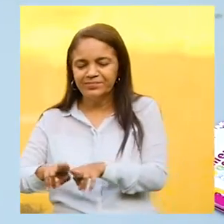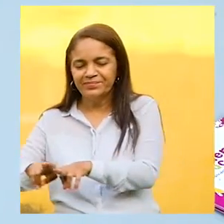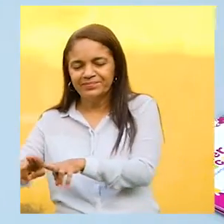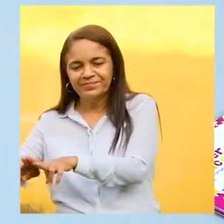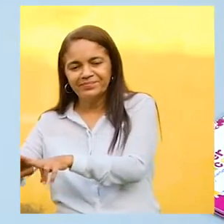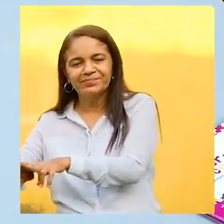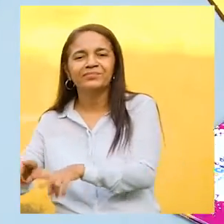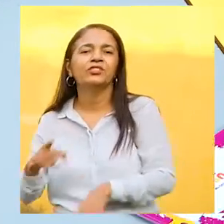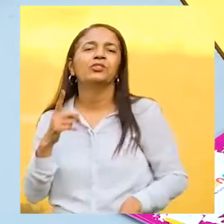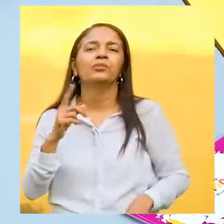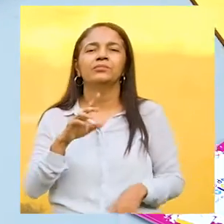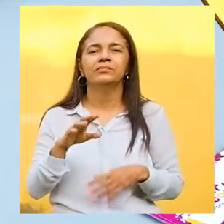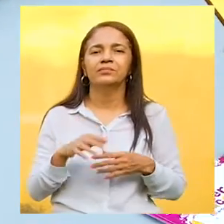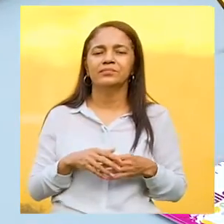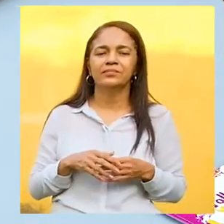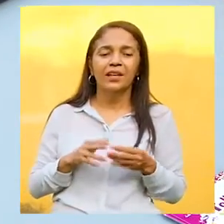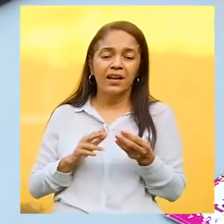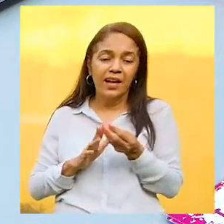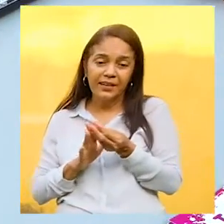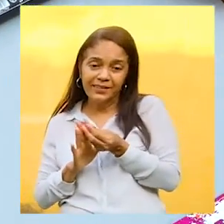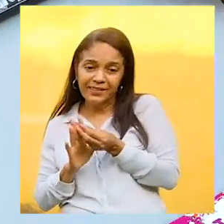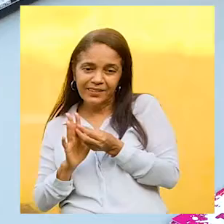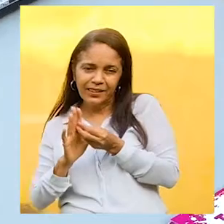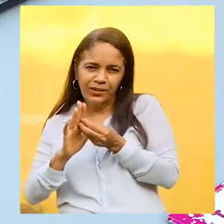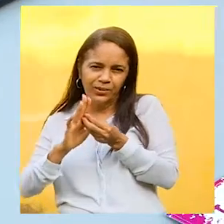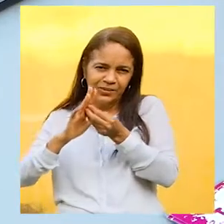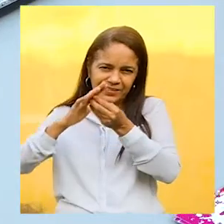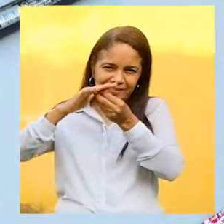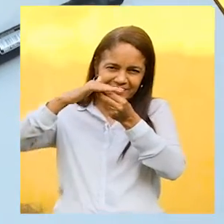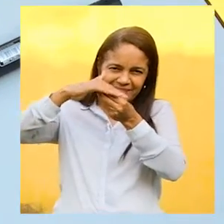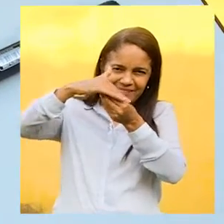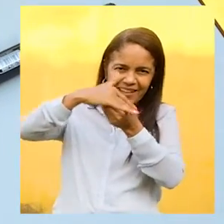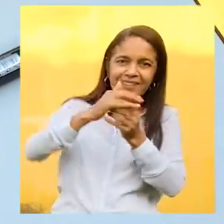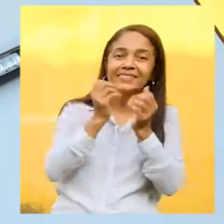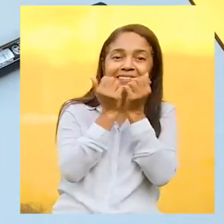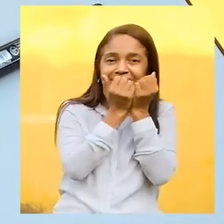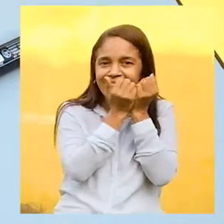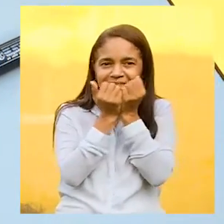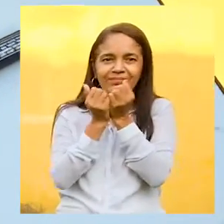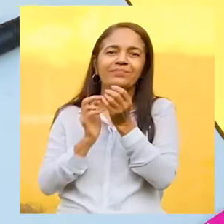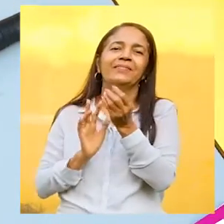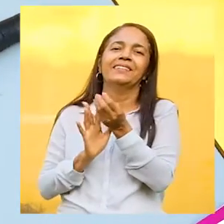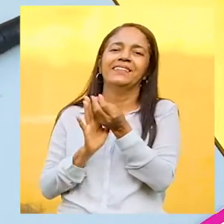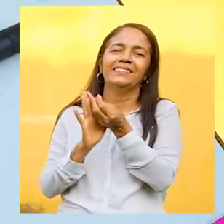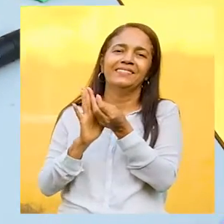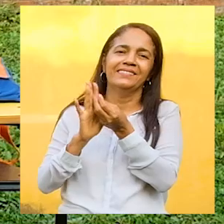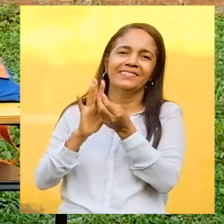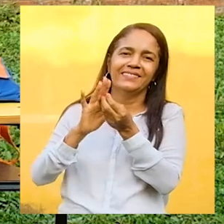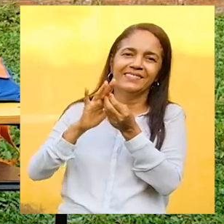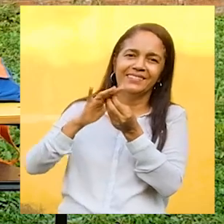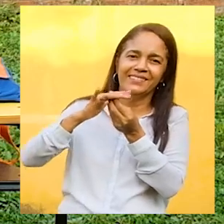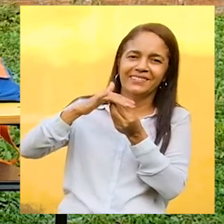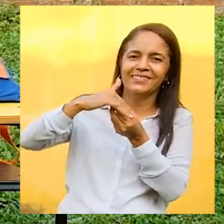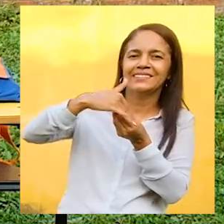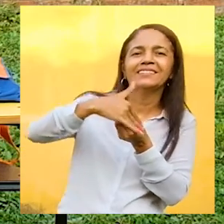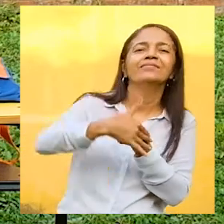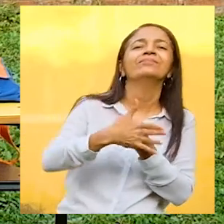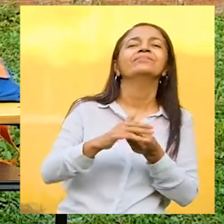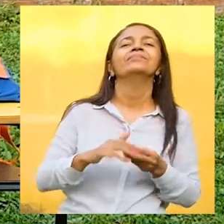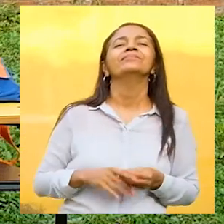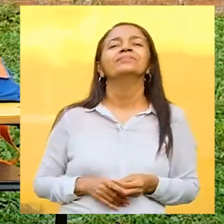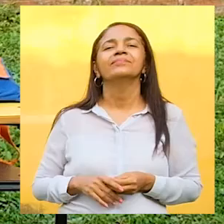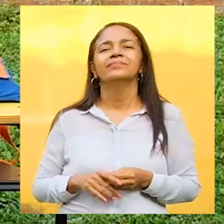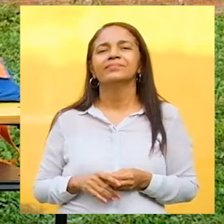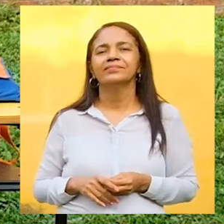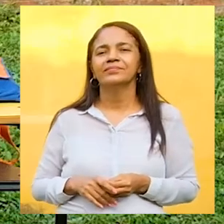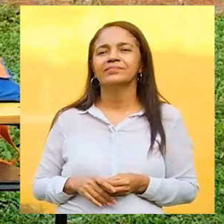uniforme y vamos a recortar la silueta de nuestra sandía, de nuestra